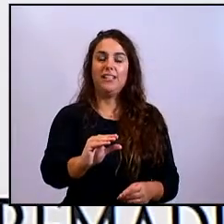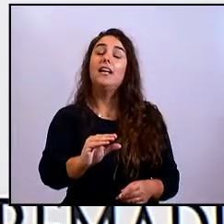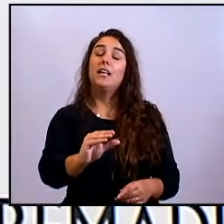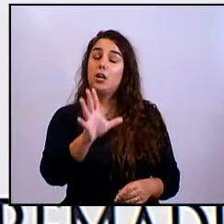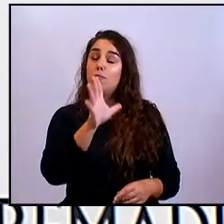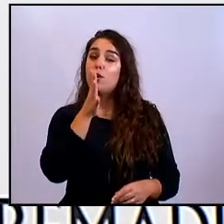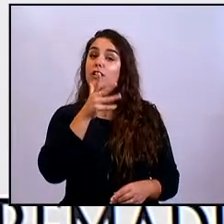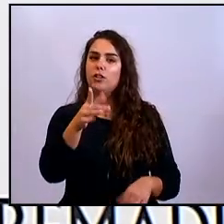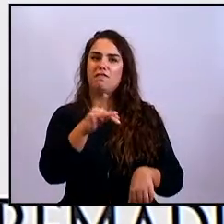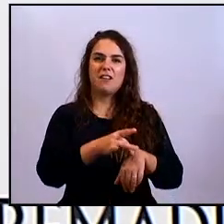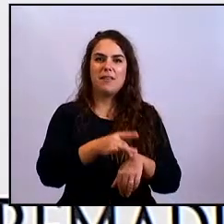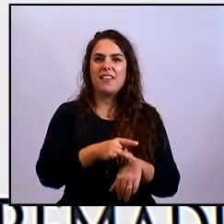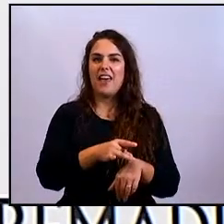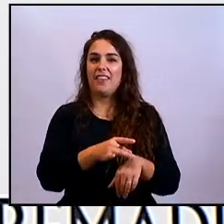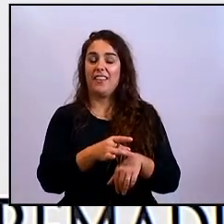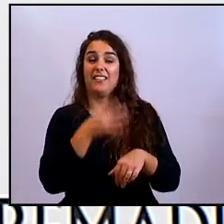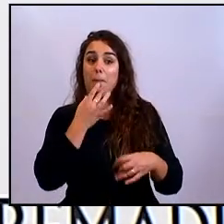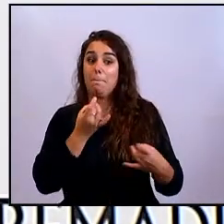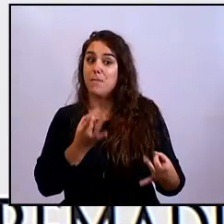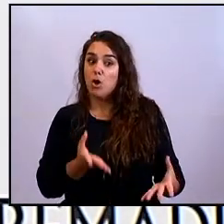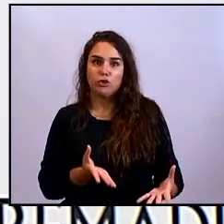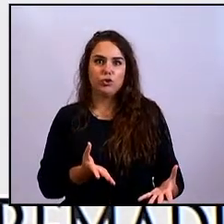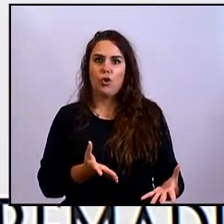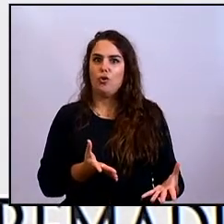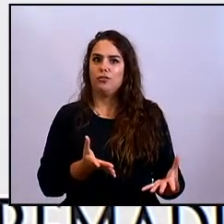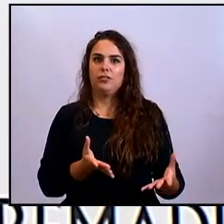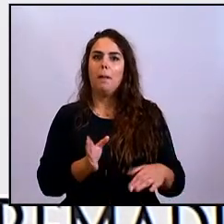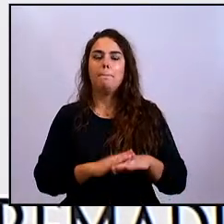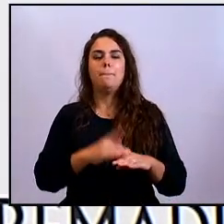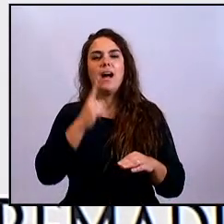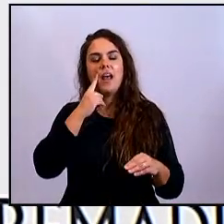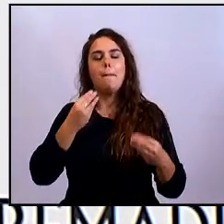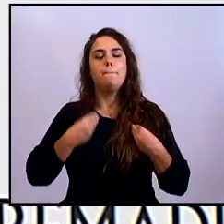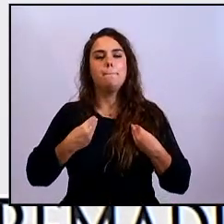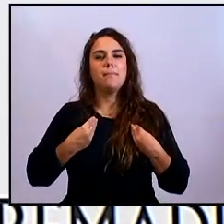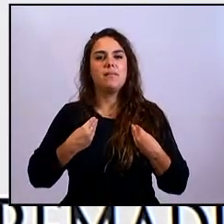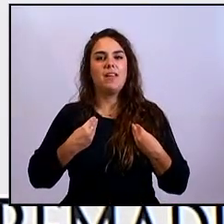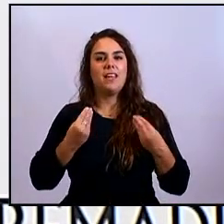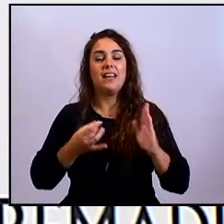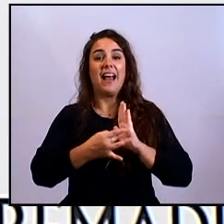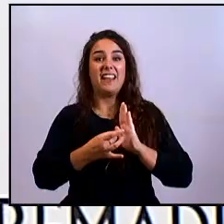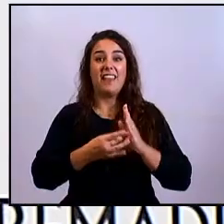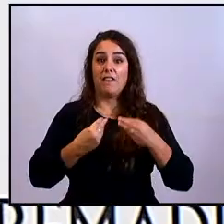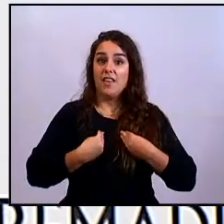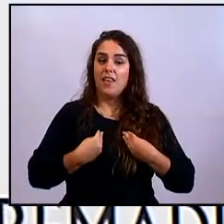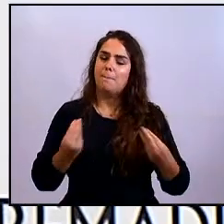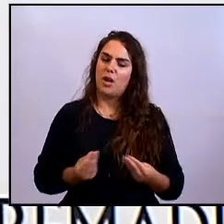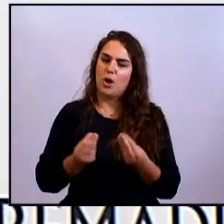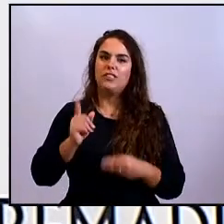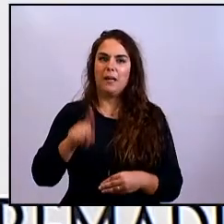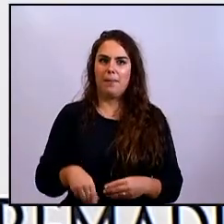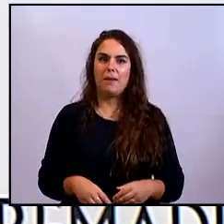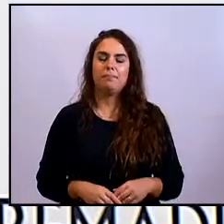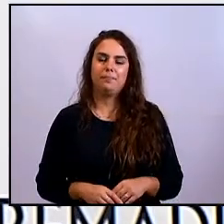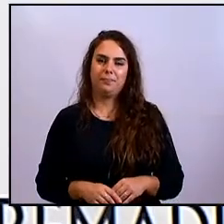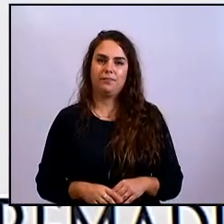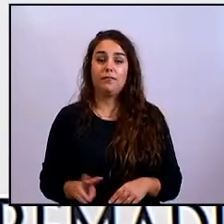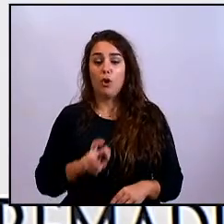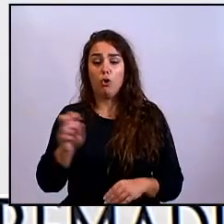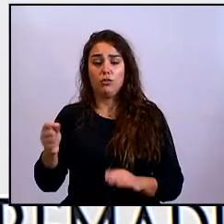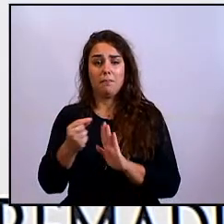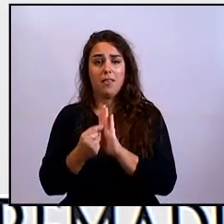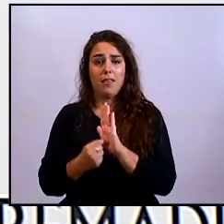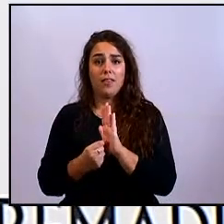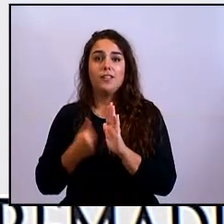detectar enfermedades en estadios tempranos e incrementar la supervivencia y la calidad de vida de los pacientes. Otra medida